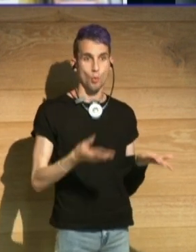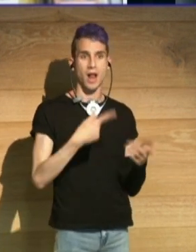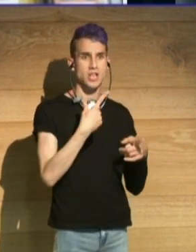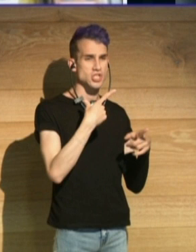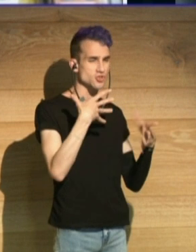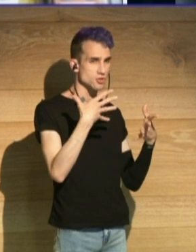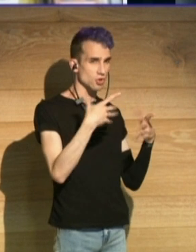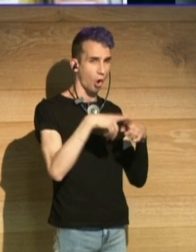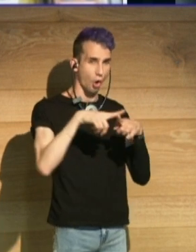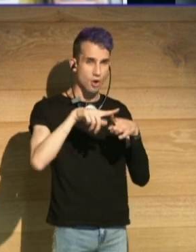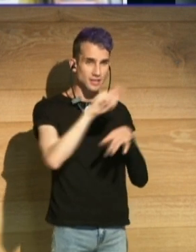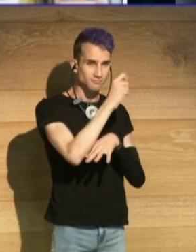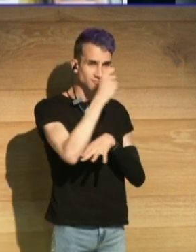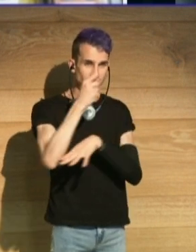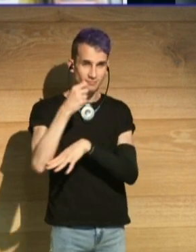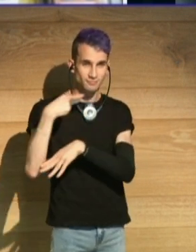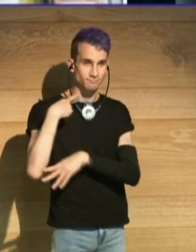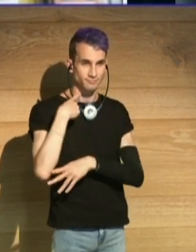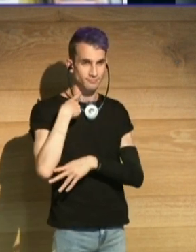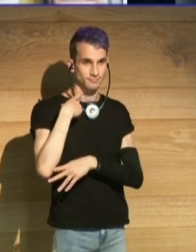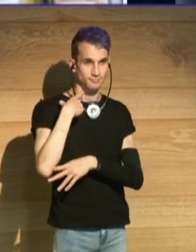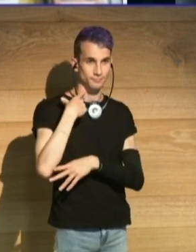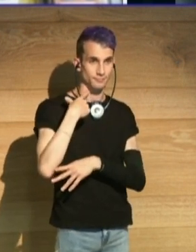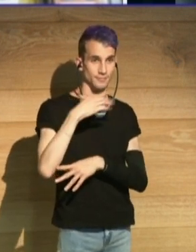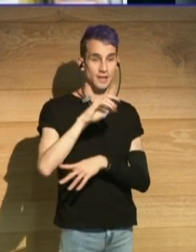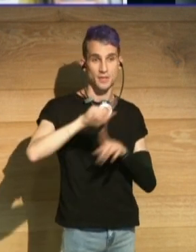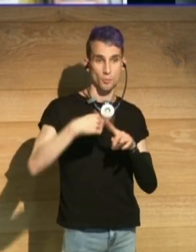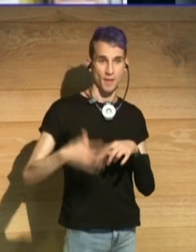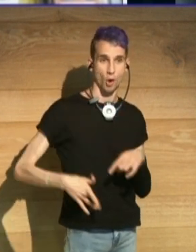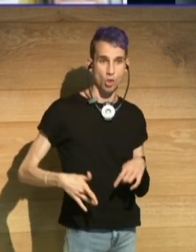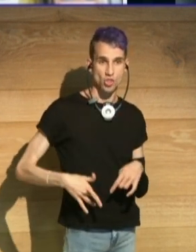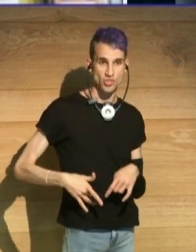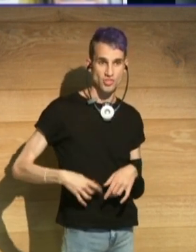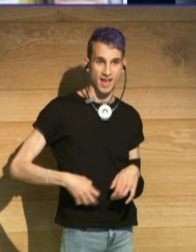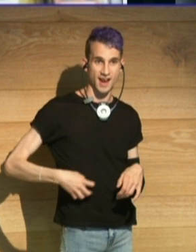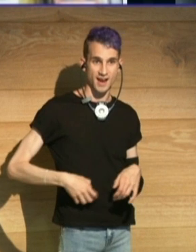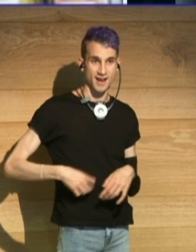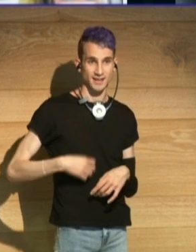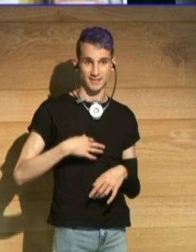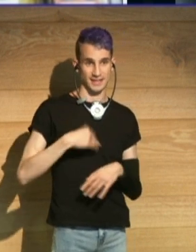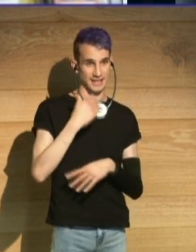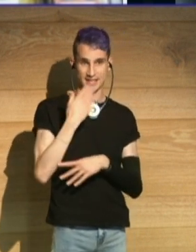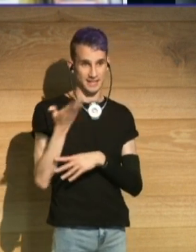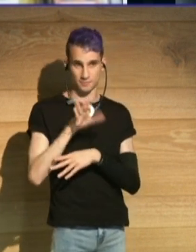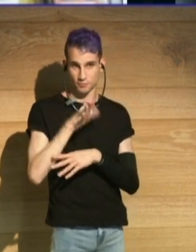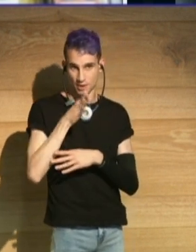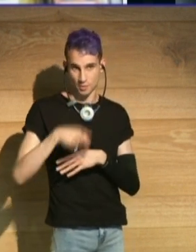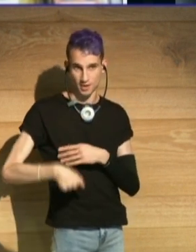de esta úlcera duodenal que le lleva al punto casi a la muerte. Era una enfermedad de